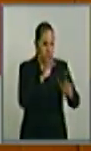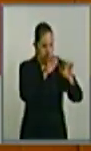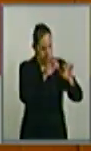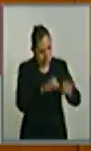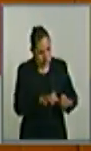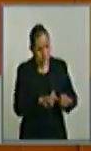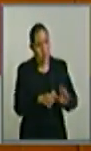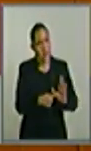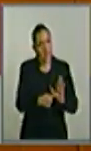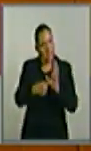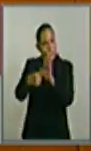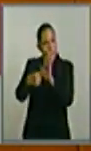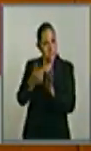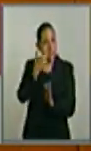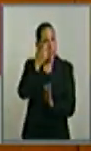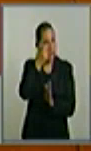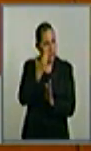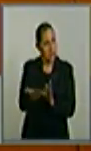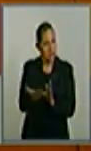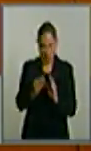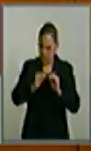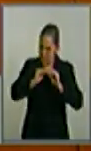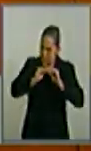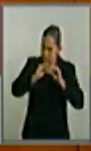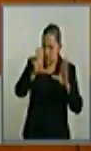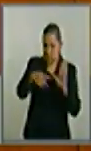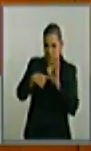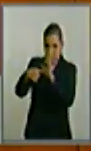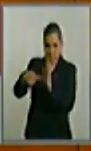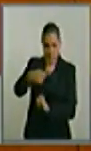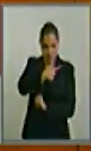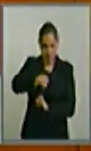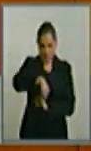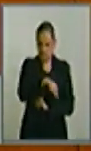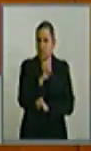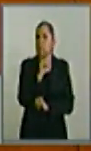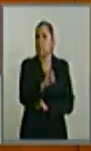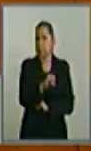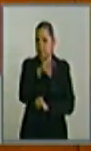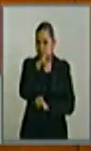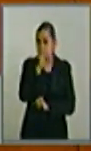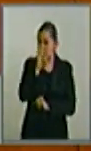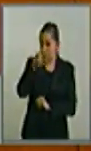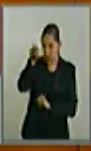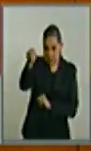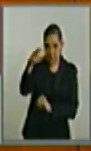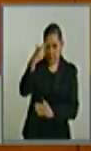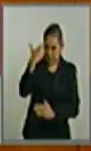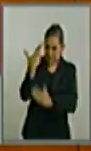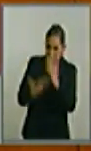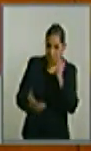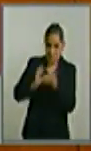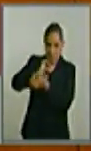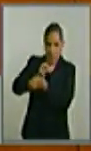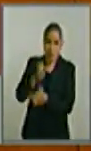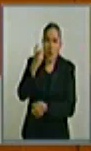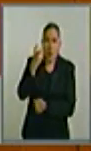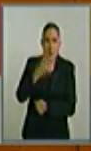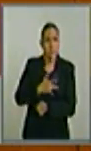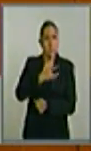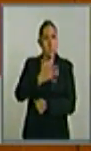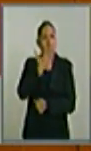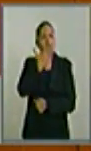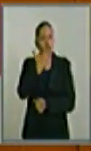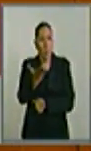claro nuestra preocupación de que este tipo de acciones no abonan en nada a una buena vecindad y a un